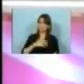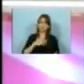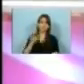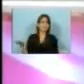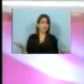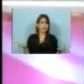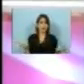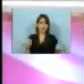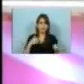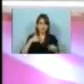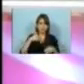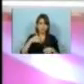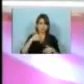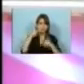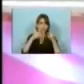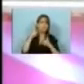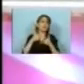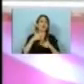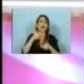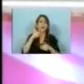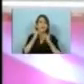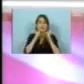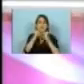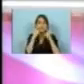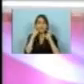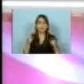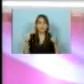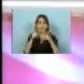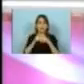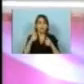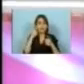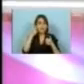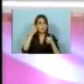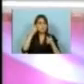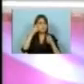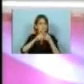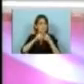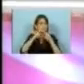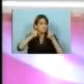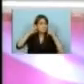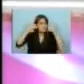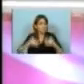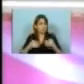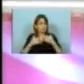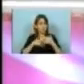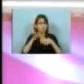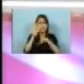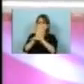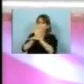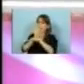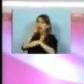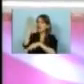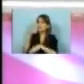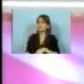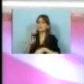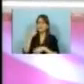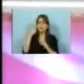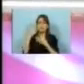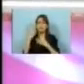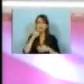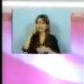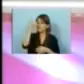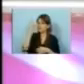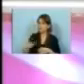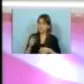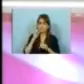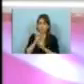hablar y a contar cómo fue esta reunión y lo vamos a hacer con onda, y porque como artista te admiro muchísimo. Ahora, como persona, la